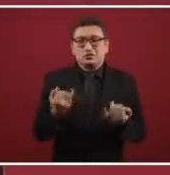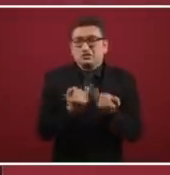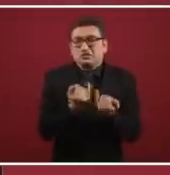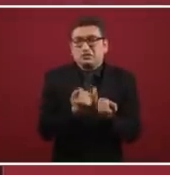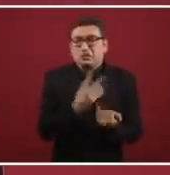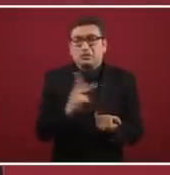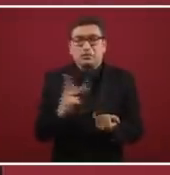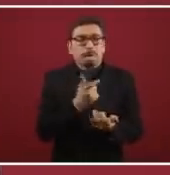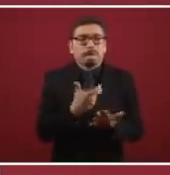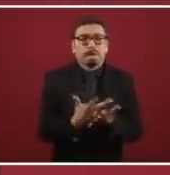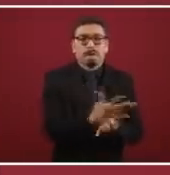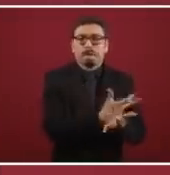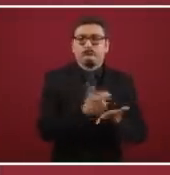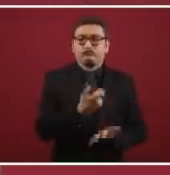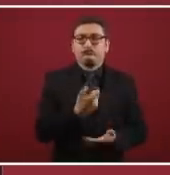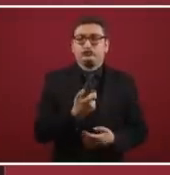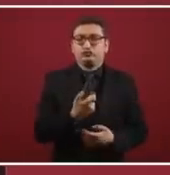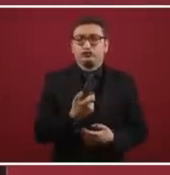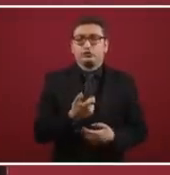deja esa utilidad?